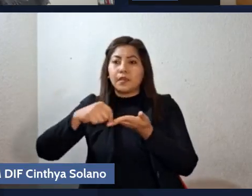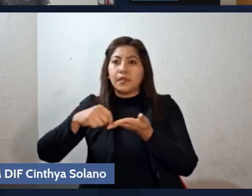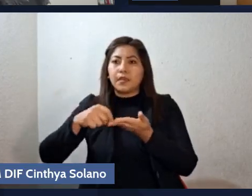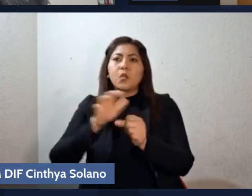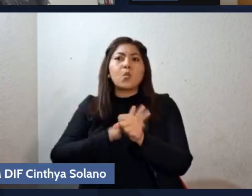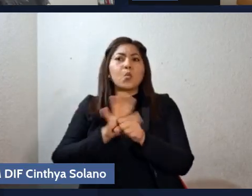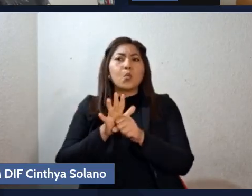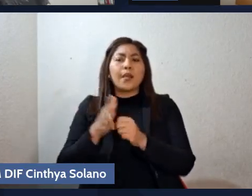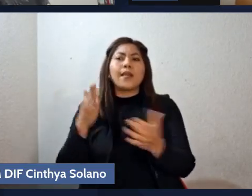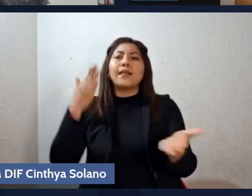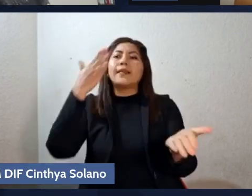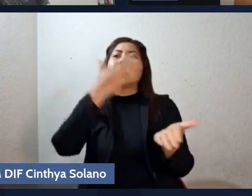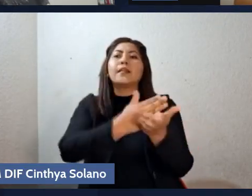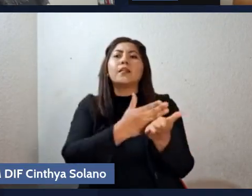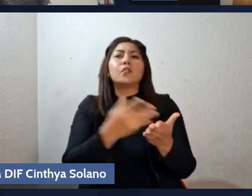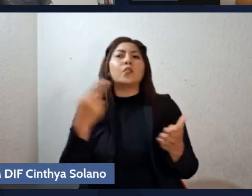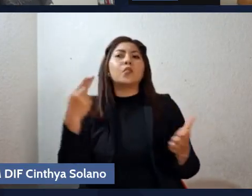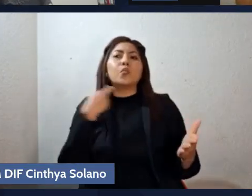notario